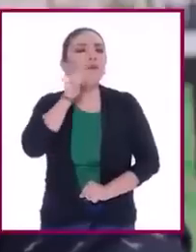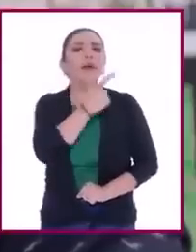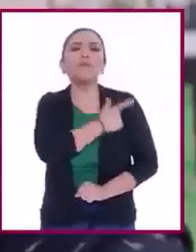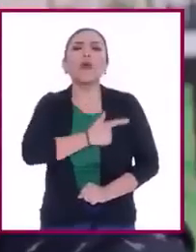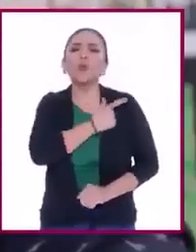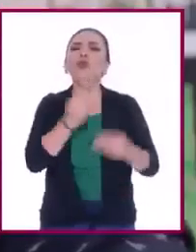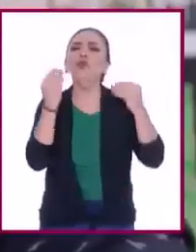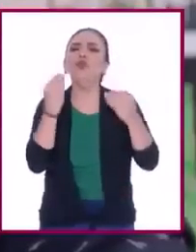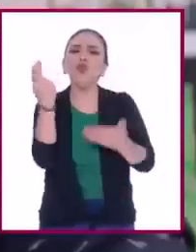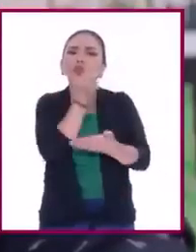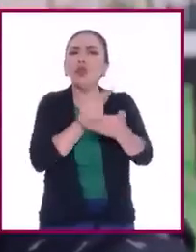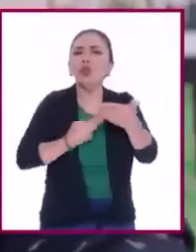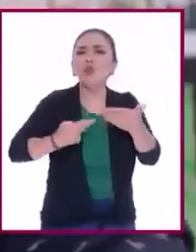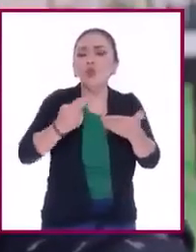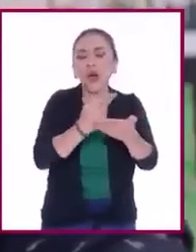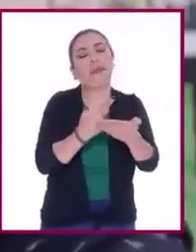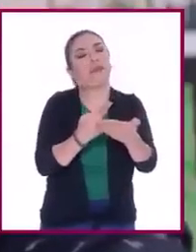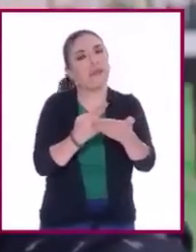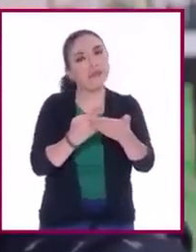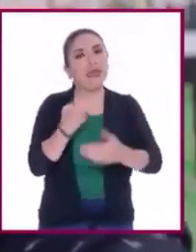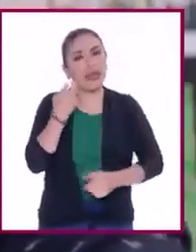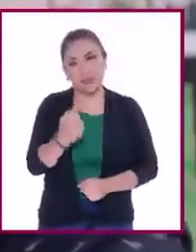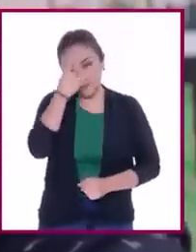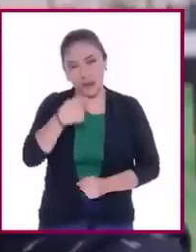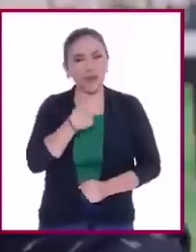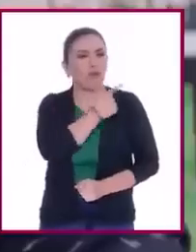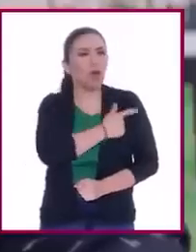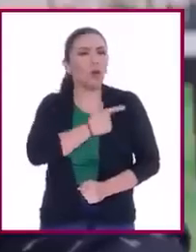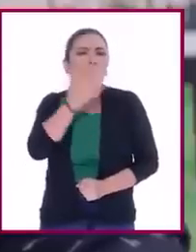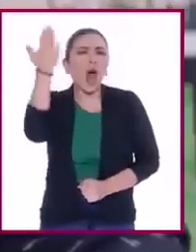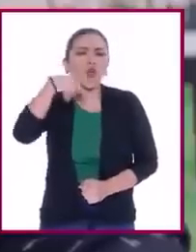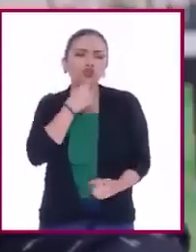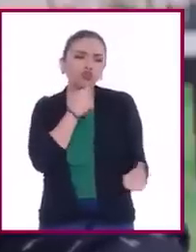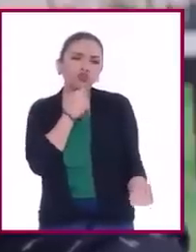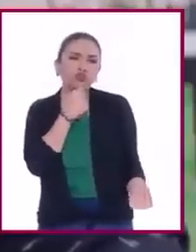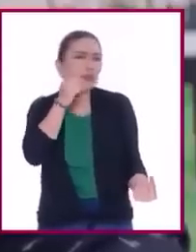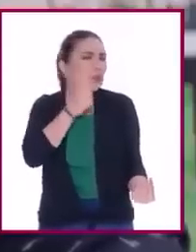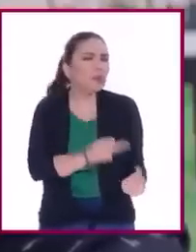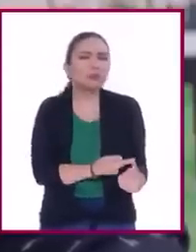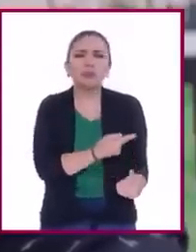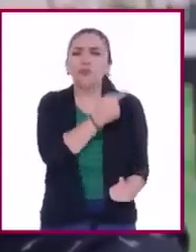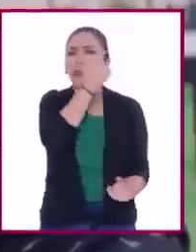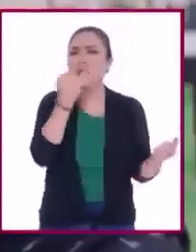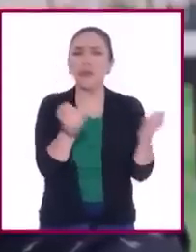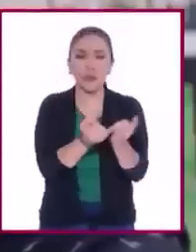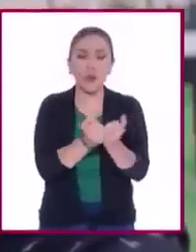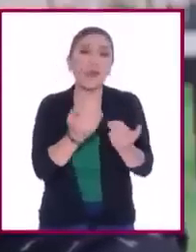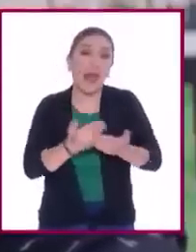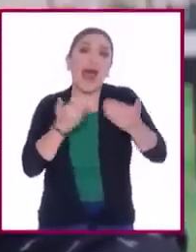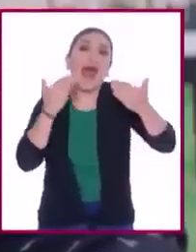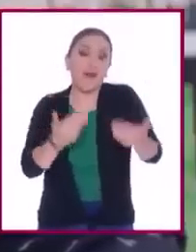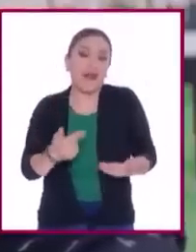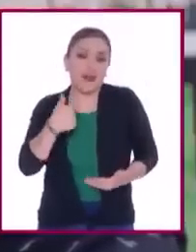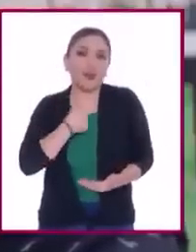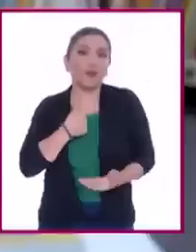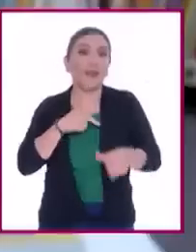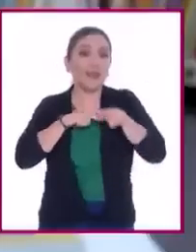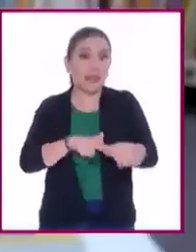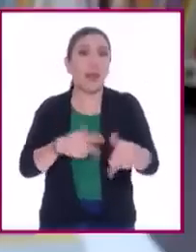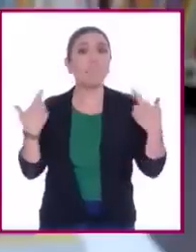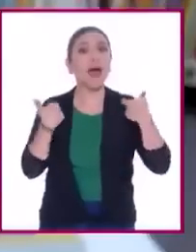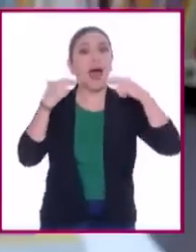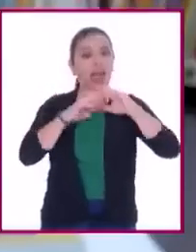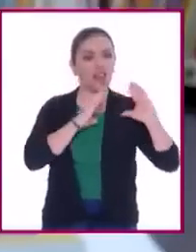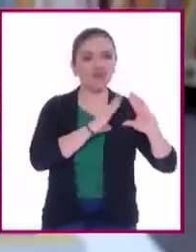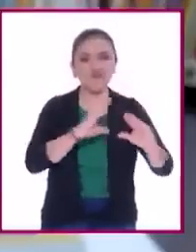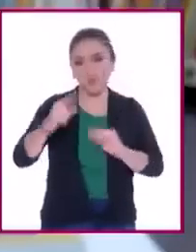el dibujo es algo que me apasiona Desde niño No por nada al día de hoy incluso doy clases de